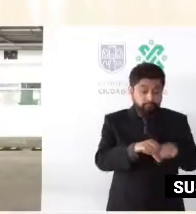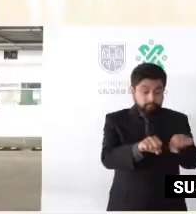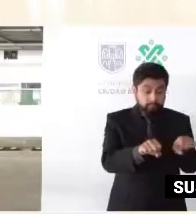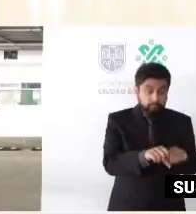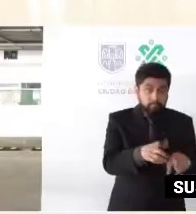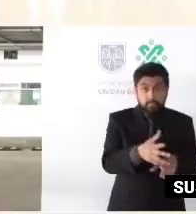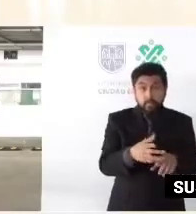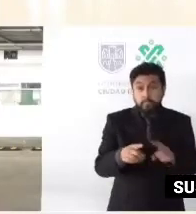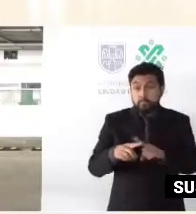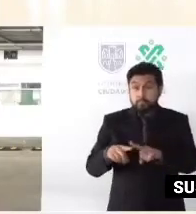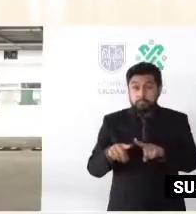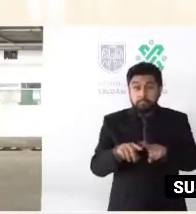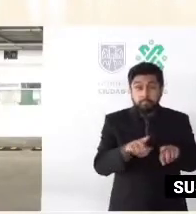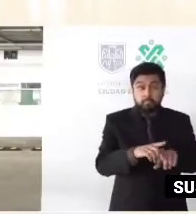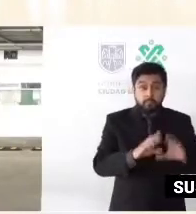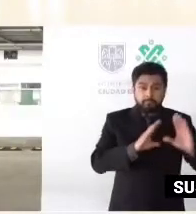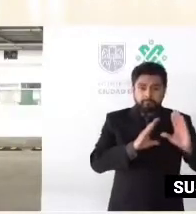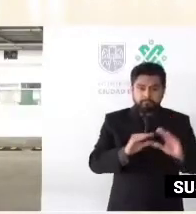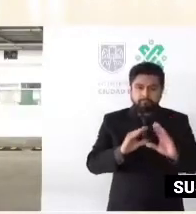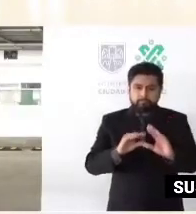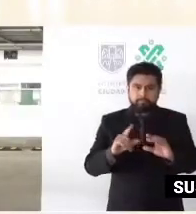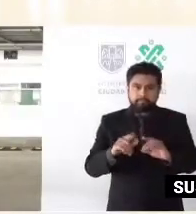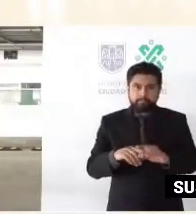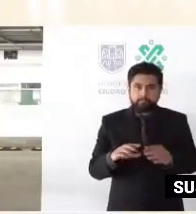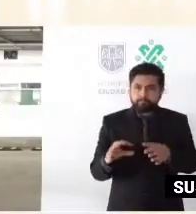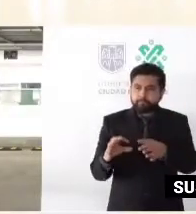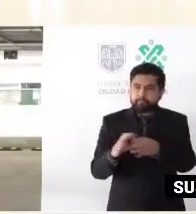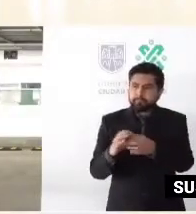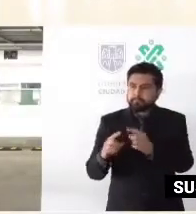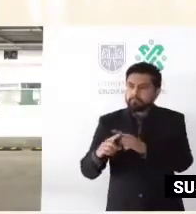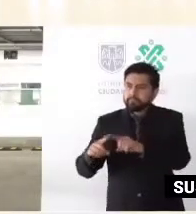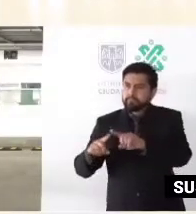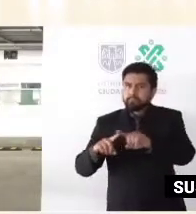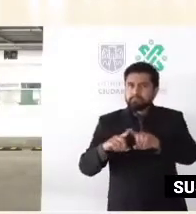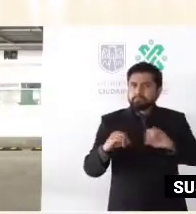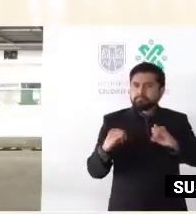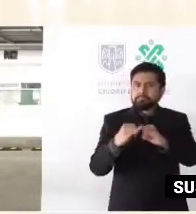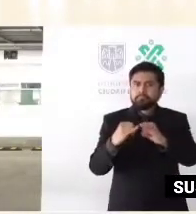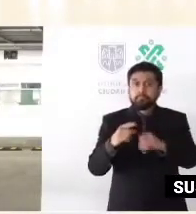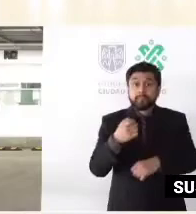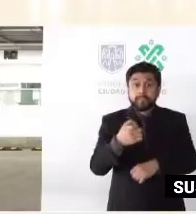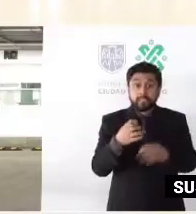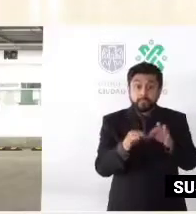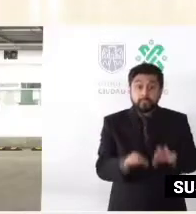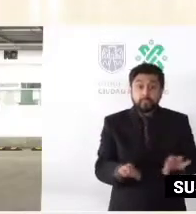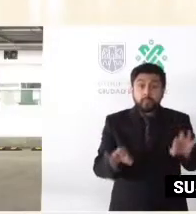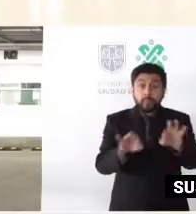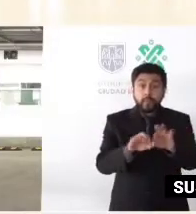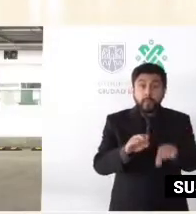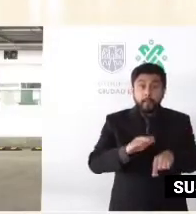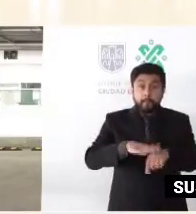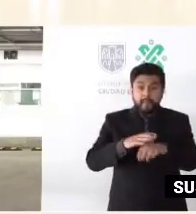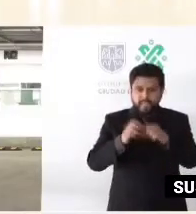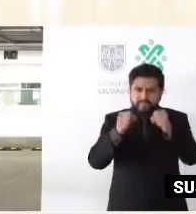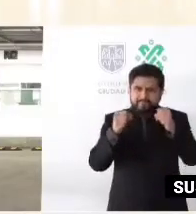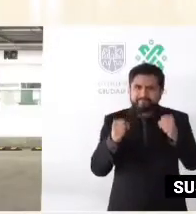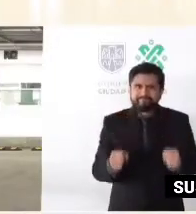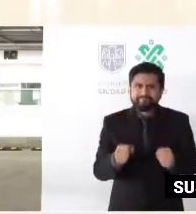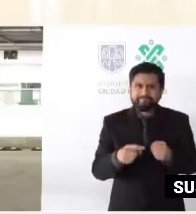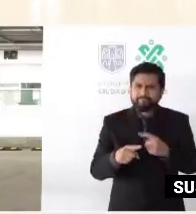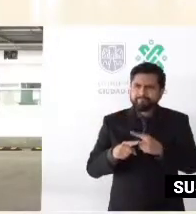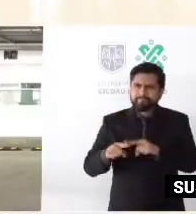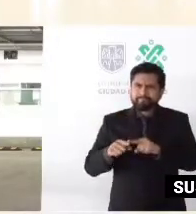vinculación, y tal como ya se señalaba, va a ser un punto muy importante de fortalecimiento de la red de